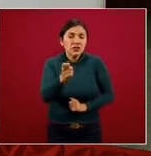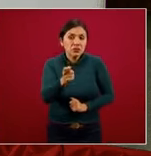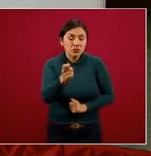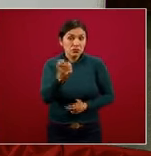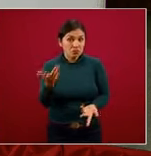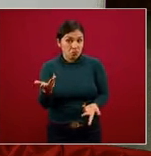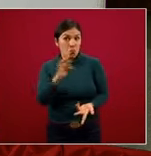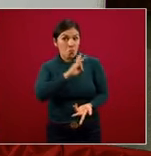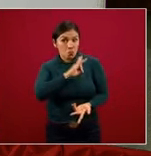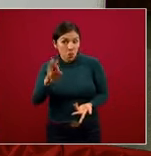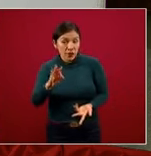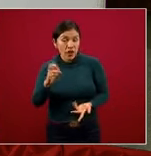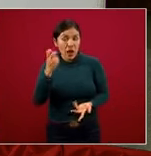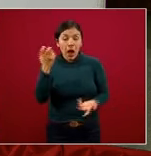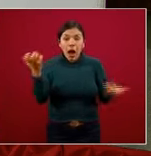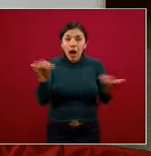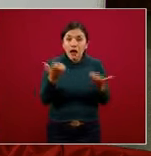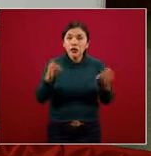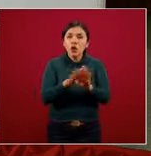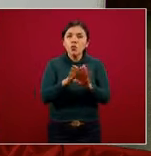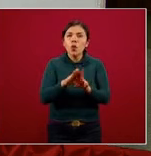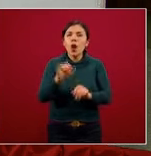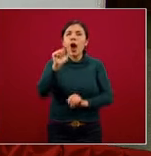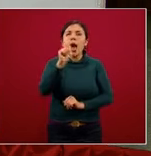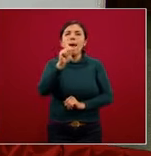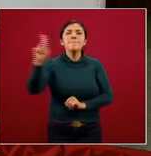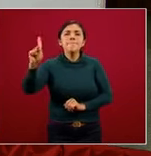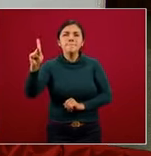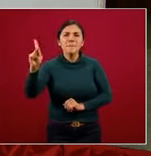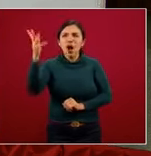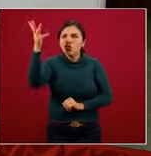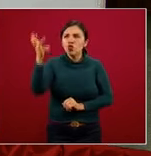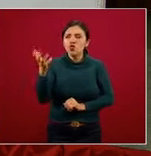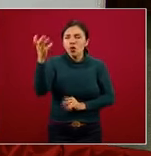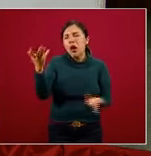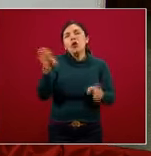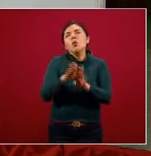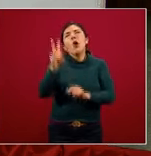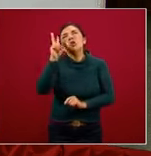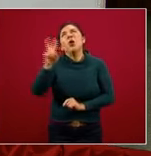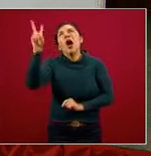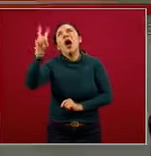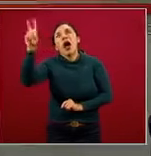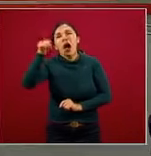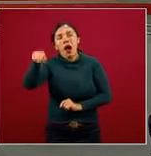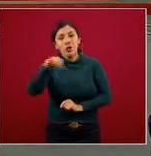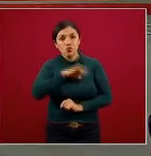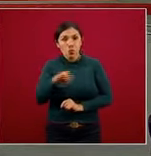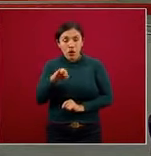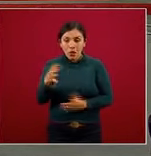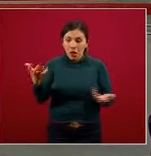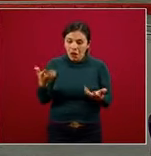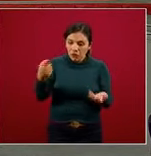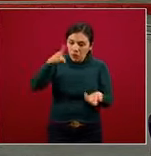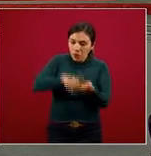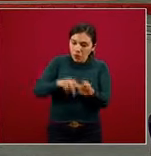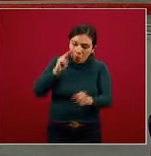ser posible hacer una herramienta como una app, digo, es algo soñado, donde pudiéramos ver